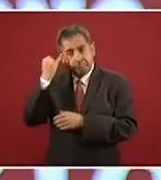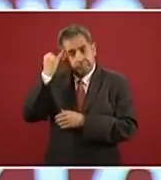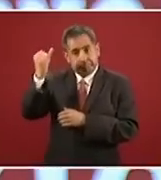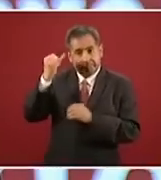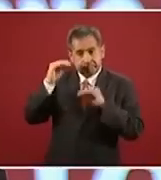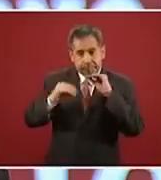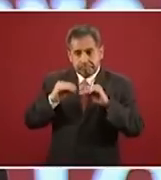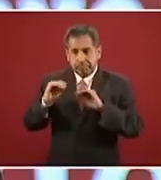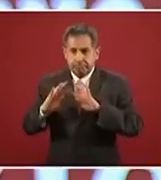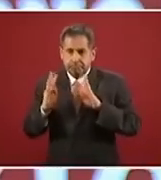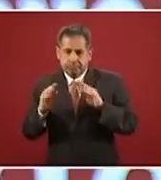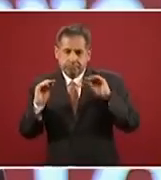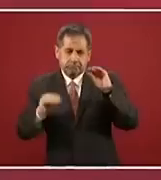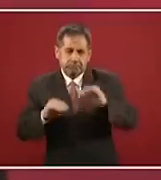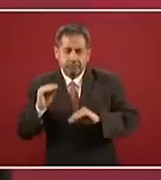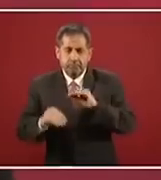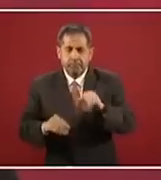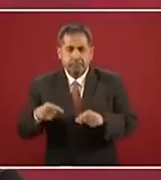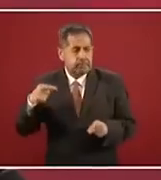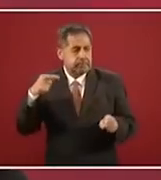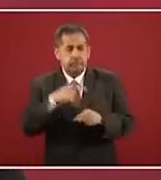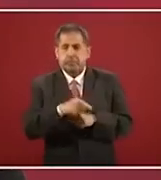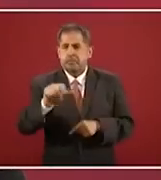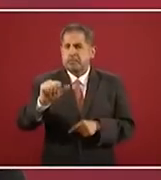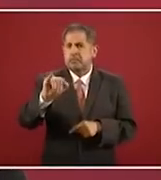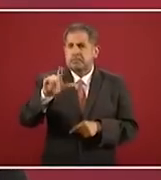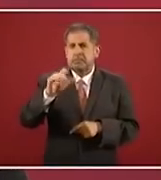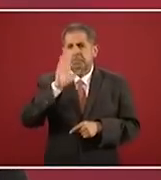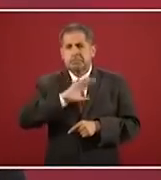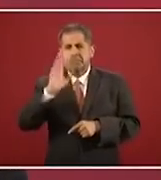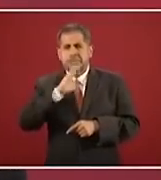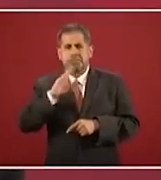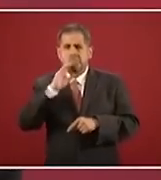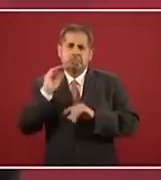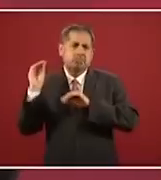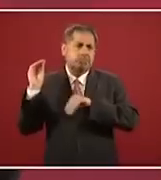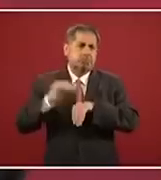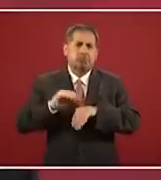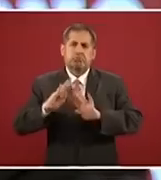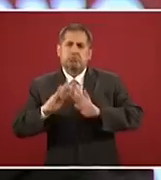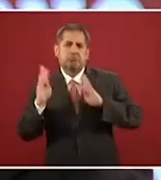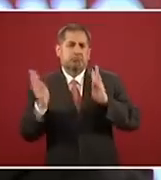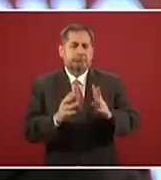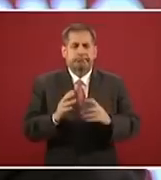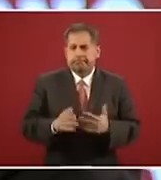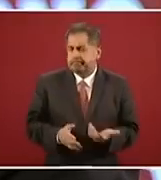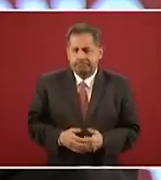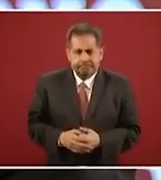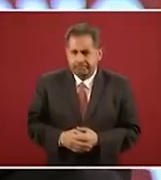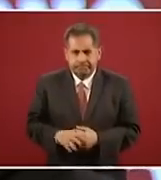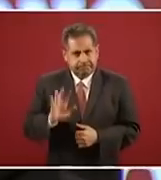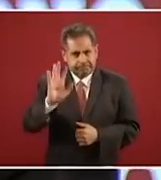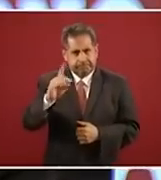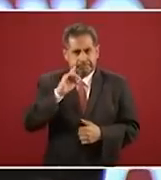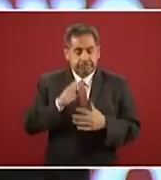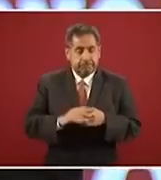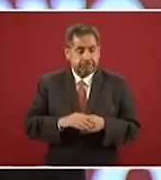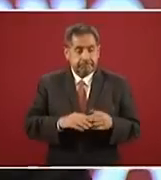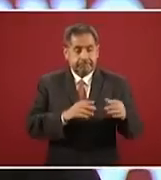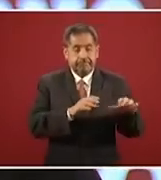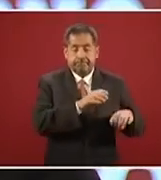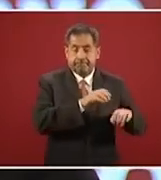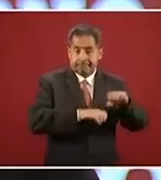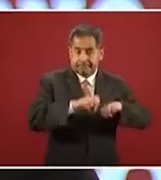propósito cuestionar el derecho a decir entonces vuelvo a repetir las personas piden asilo en la embajada de mexico el